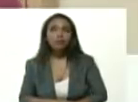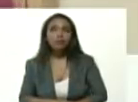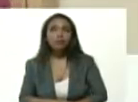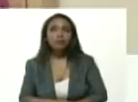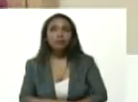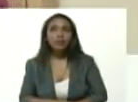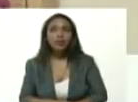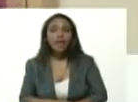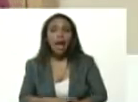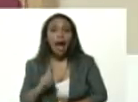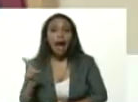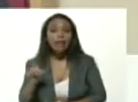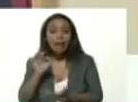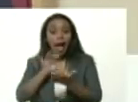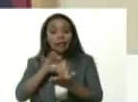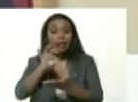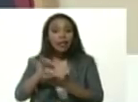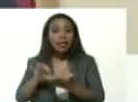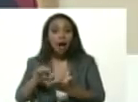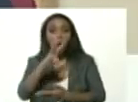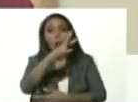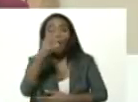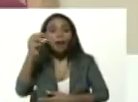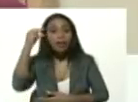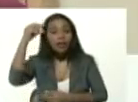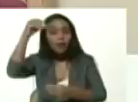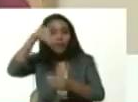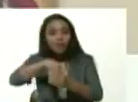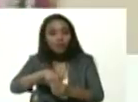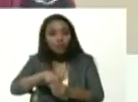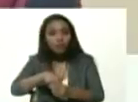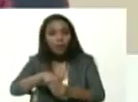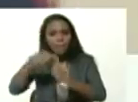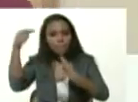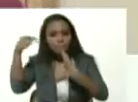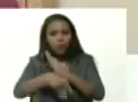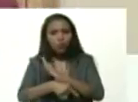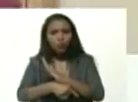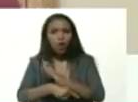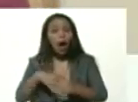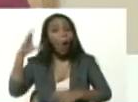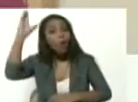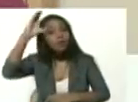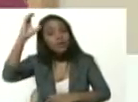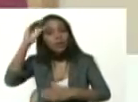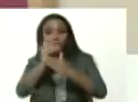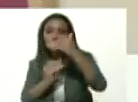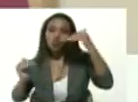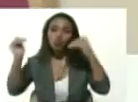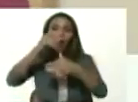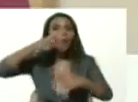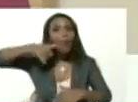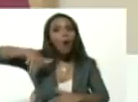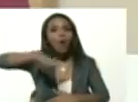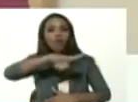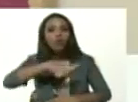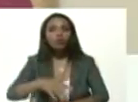Bueno, estamos en esa estrategia, cuarentena nacional radicalizada por la conciencia superior del pueblo.